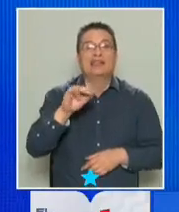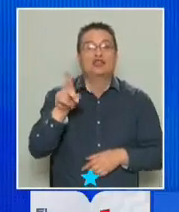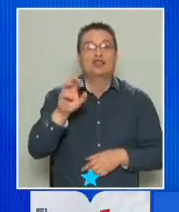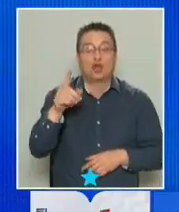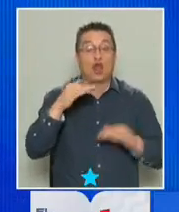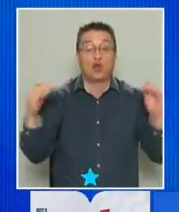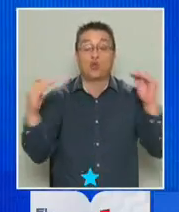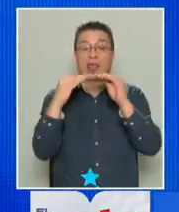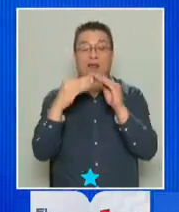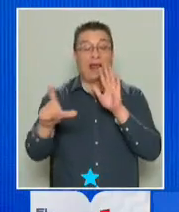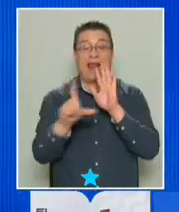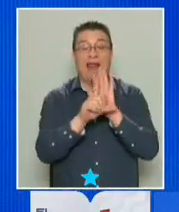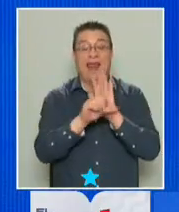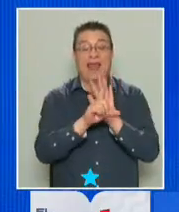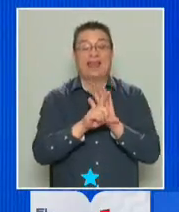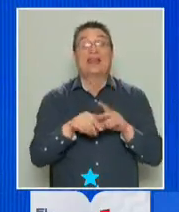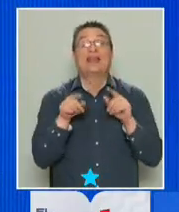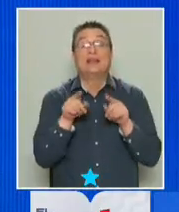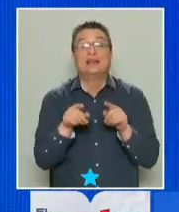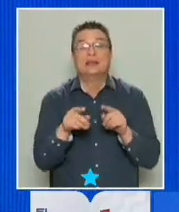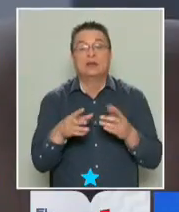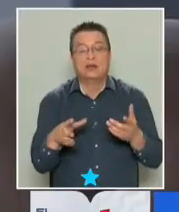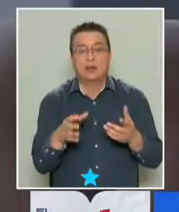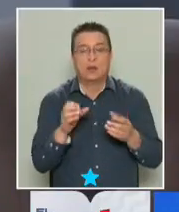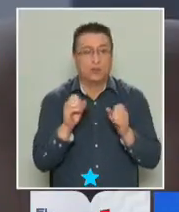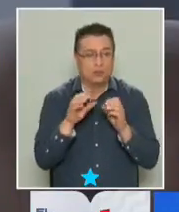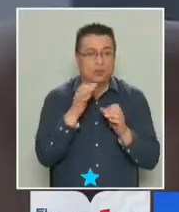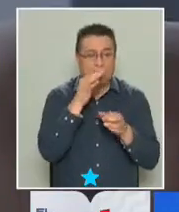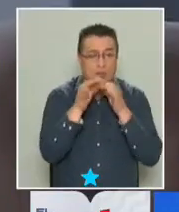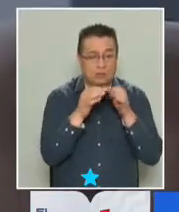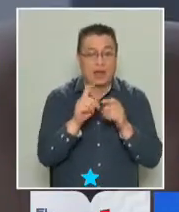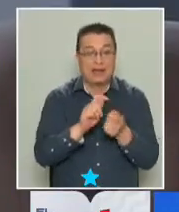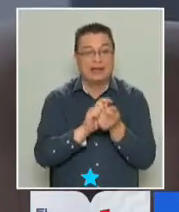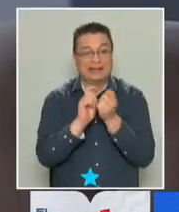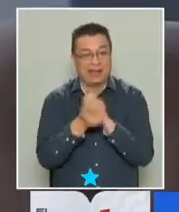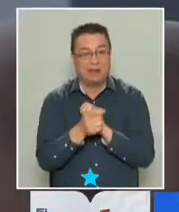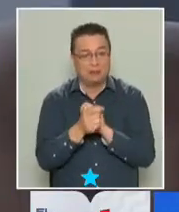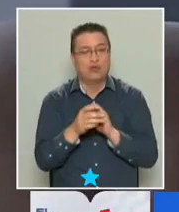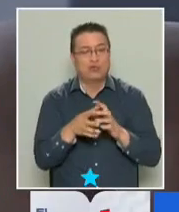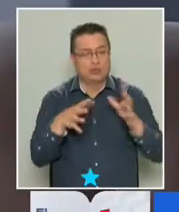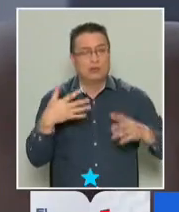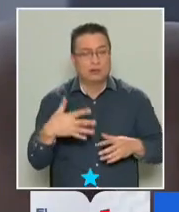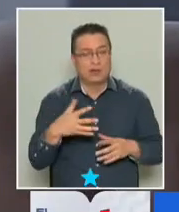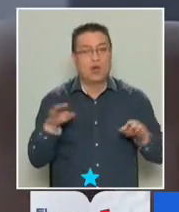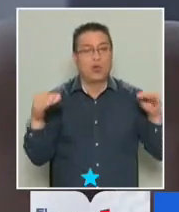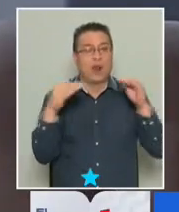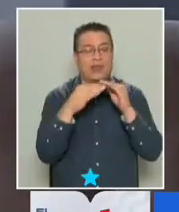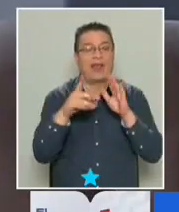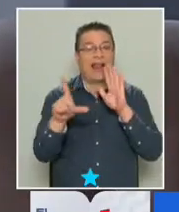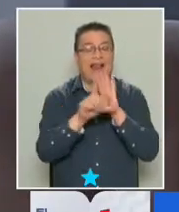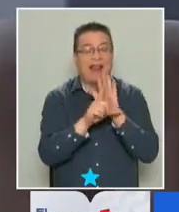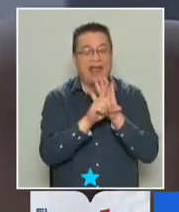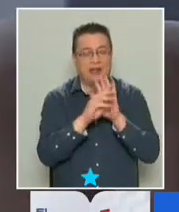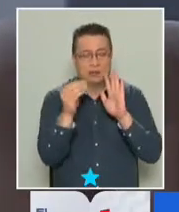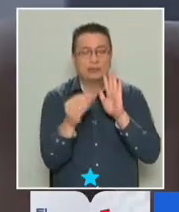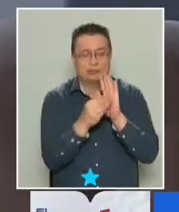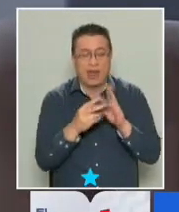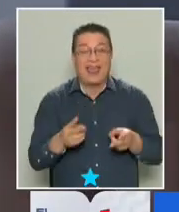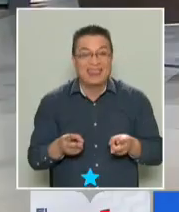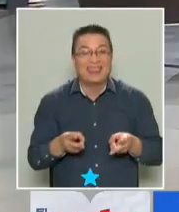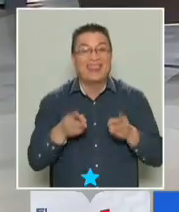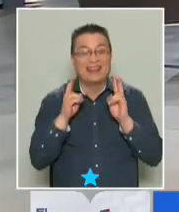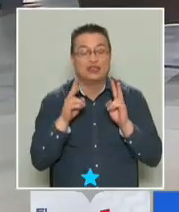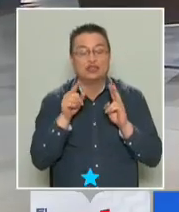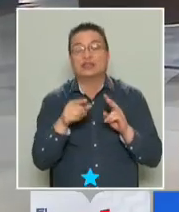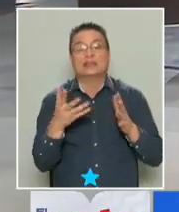igualdad ante la ley campo que muchos dirían hay un cambio sustancial de la igualdad ante la ley como concepto como principio como derecho